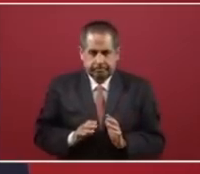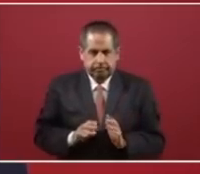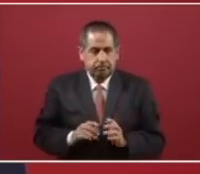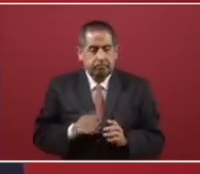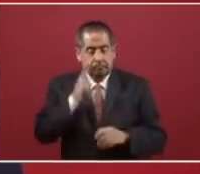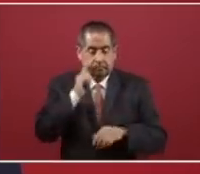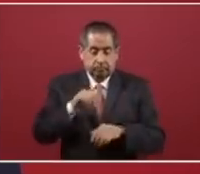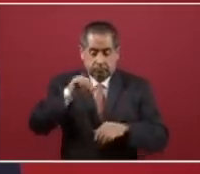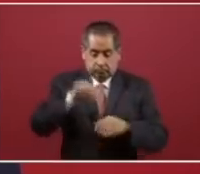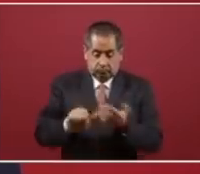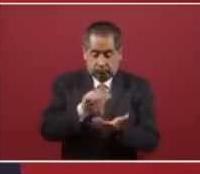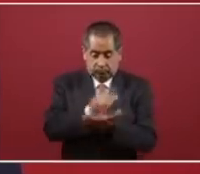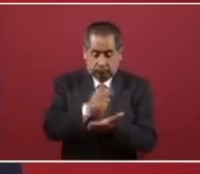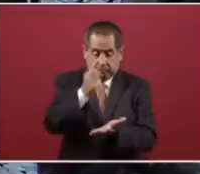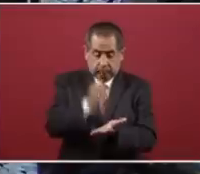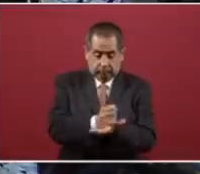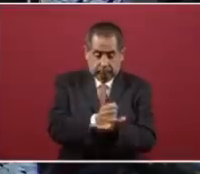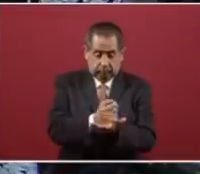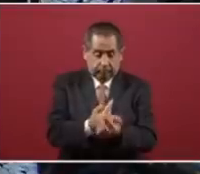retroactiva